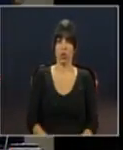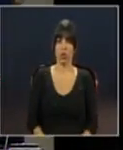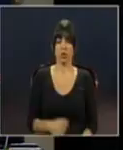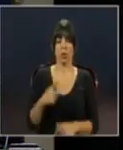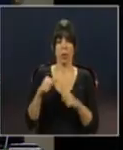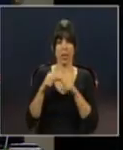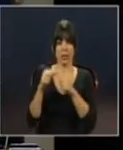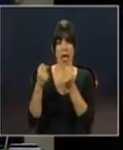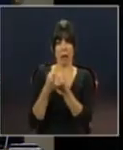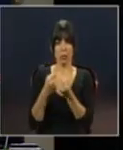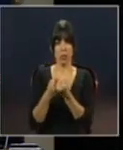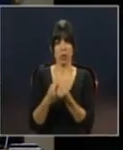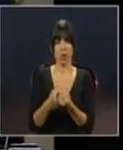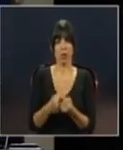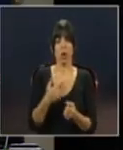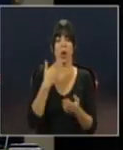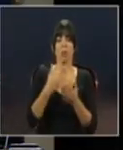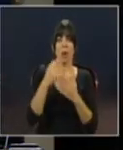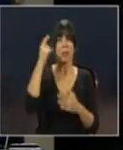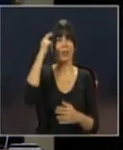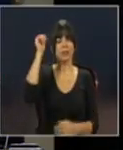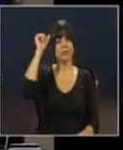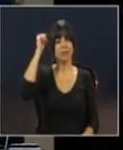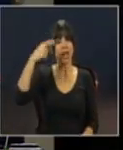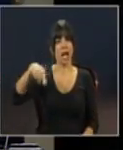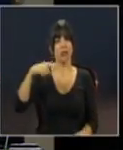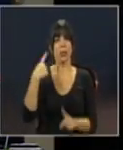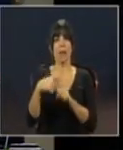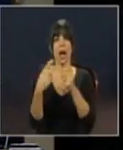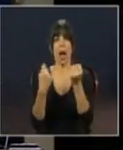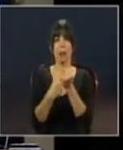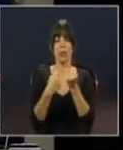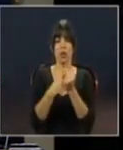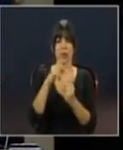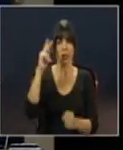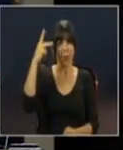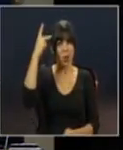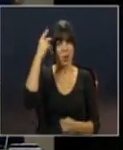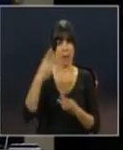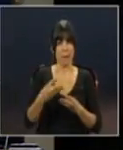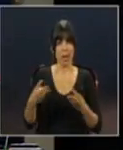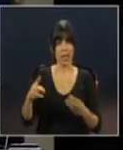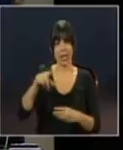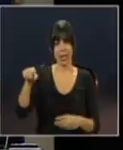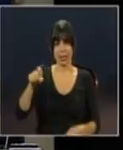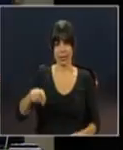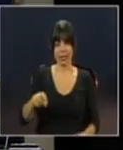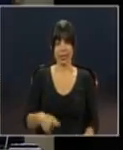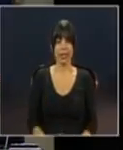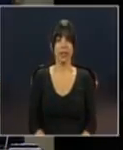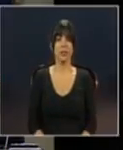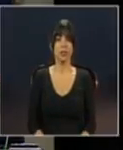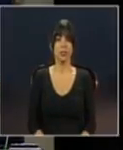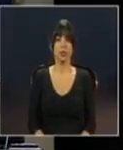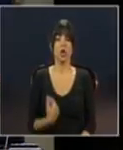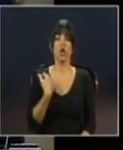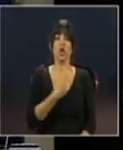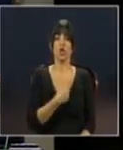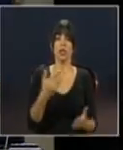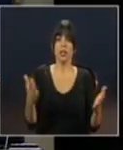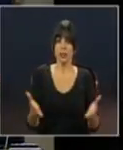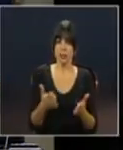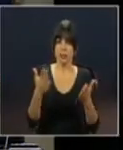haremos no solamente con buenos pensamientos, sino también con el apoyo de política y material que requieren. Hemos